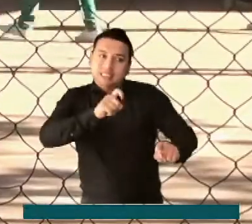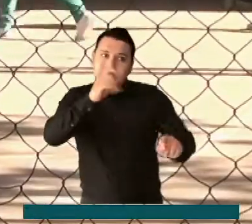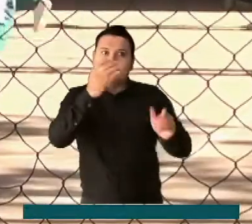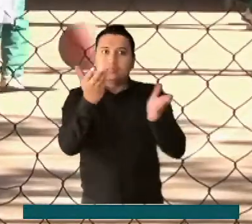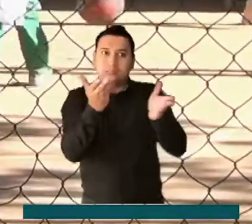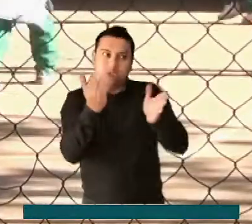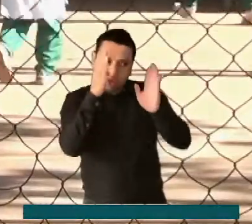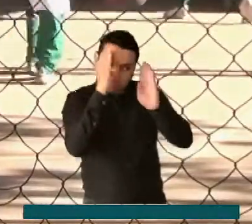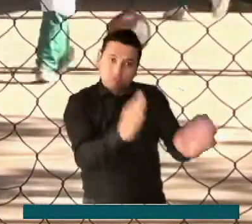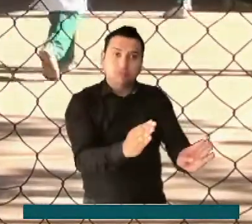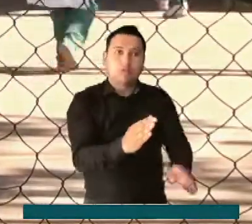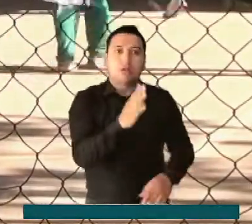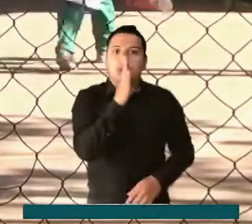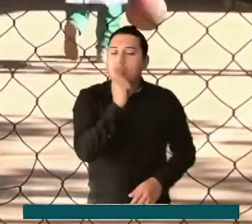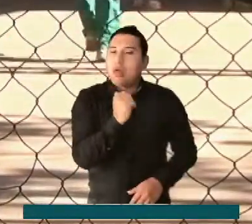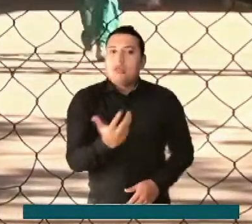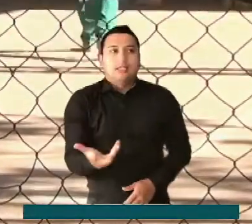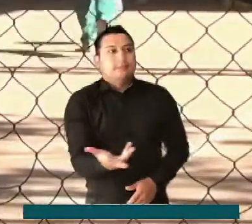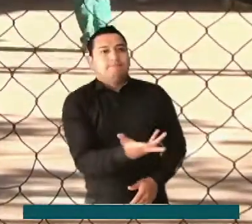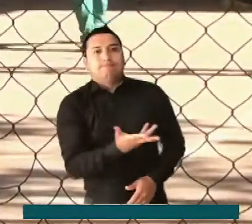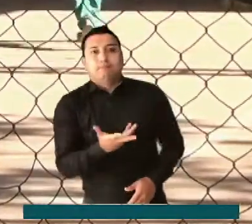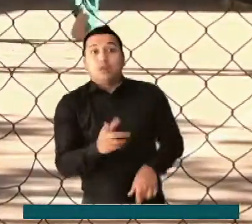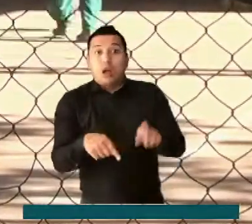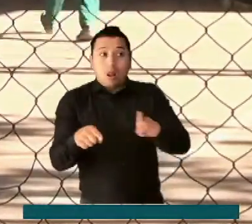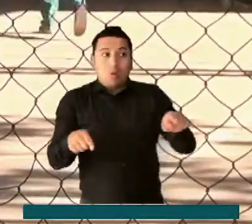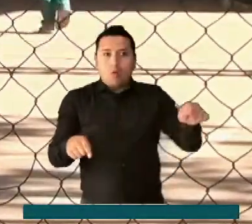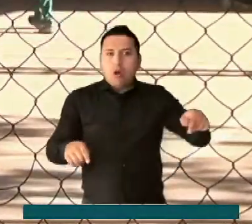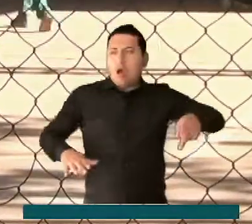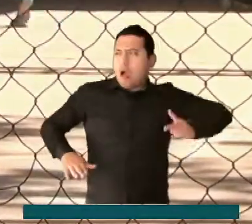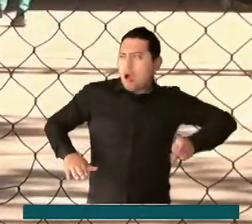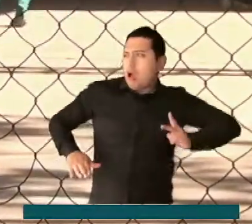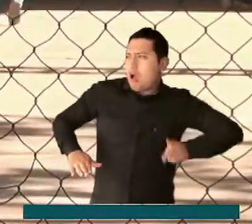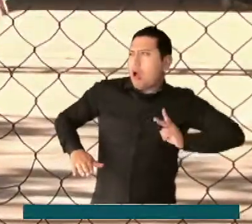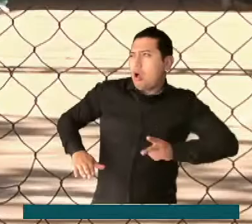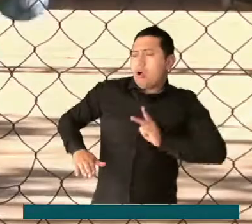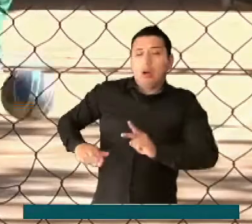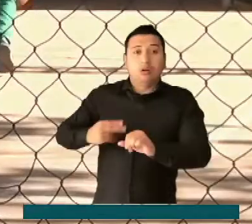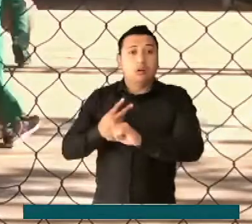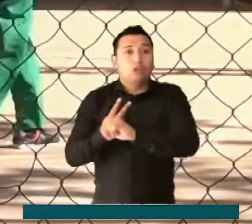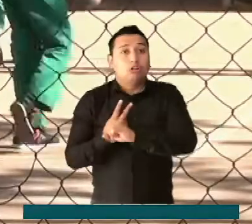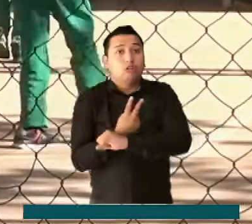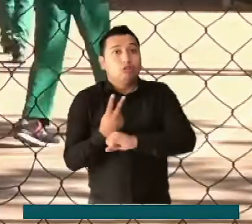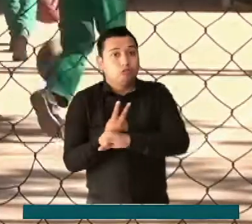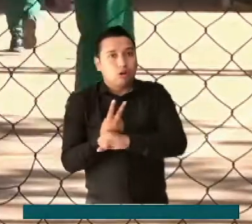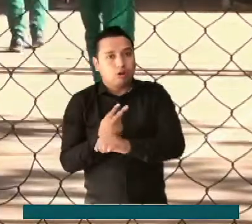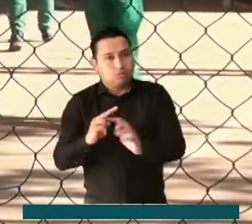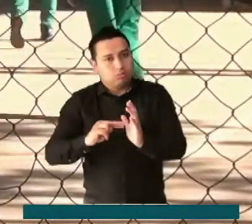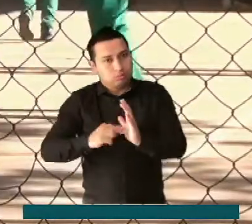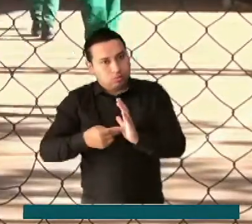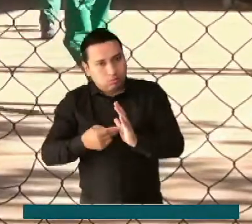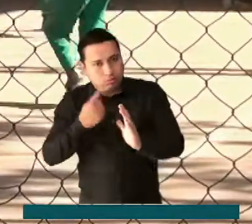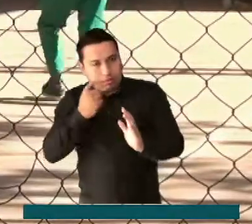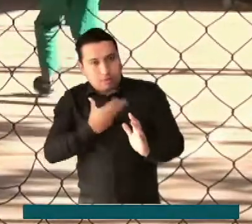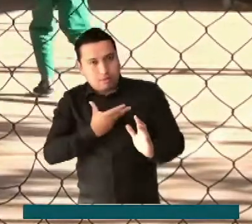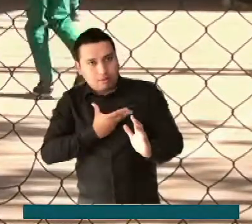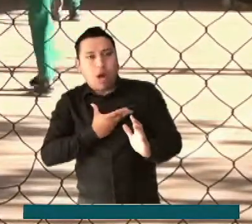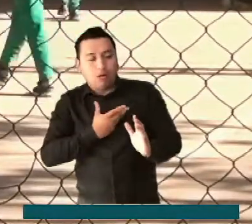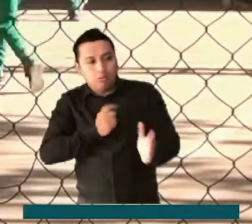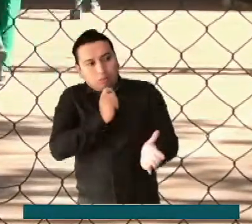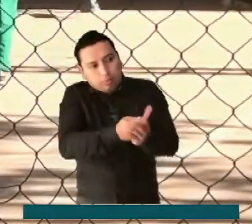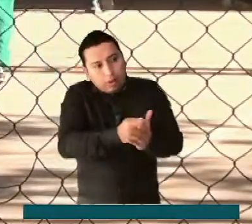rurales del departamento están a 2 horas de las instituciones educativas. Esto también genera más gastos para los padres de familia.